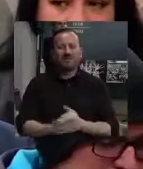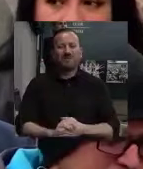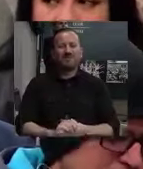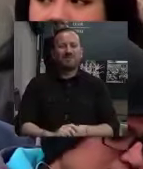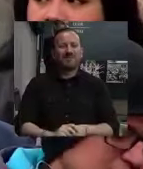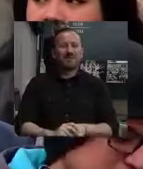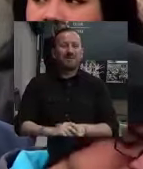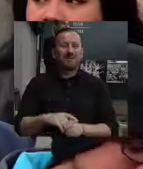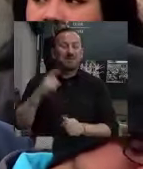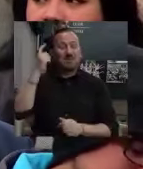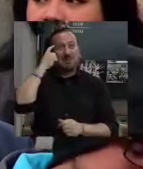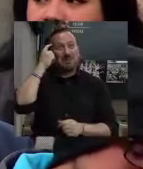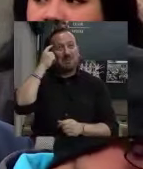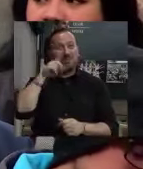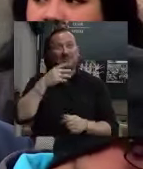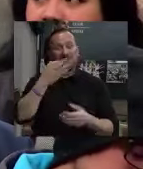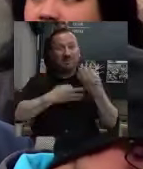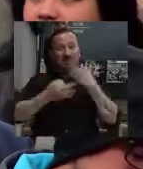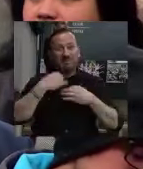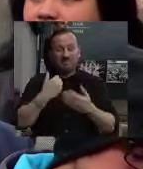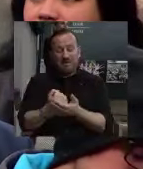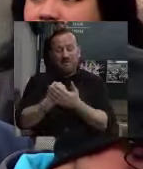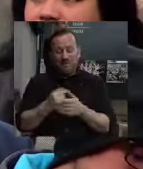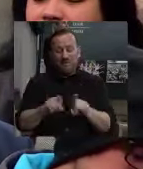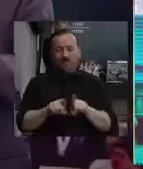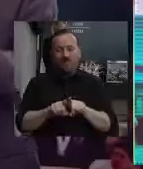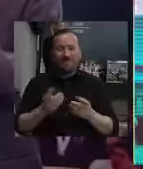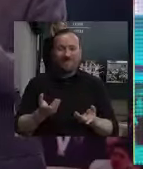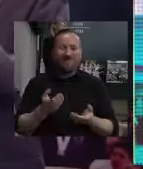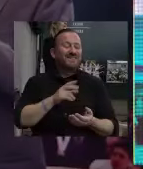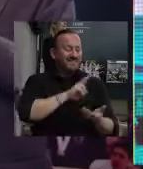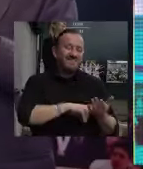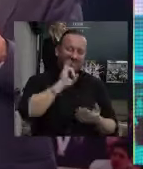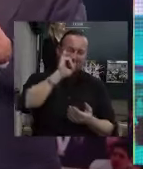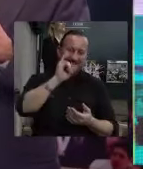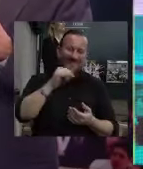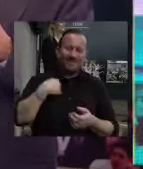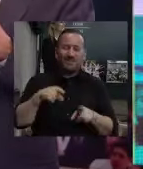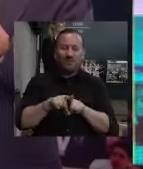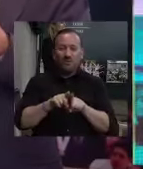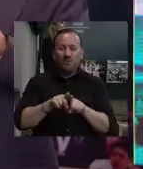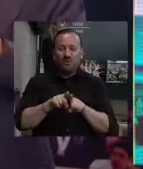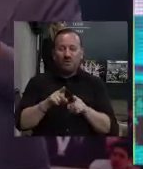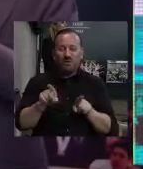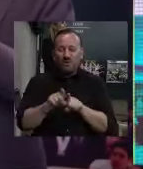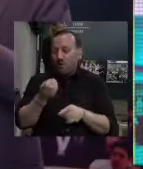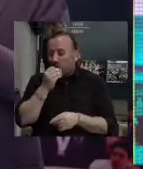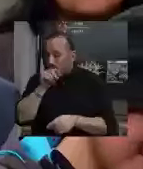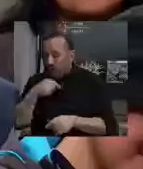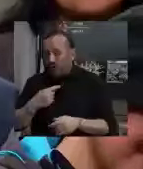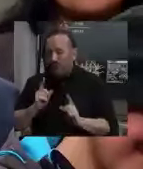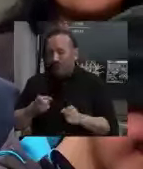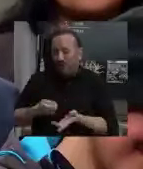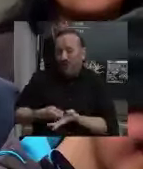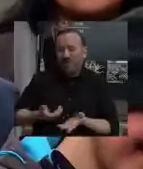es que en realidad lo que me está hablando Igual me nutre así sí pero pero es que uno también a mí me nutre el pollo pero tengo que comprarlo